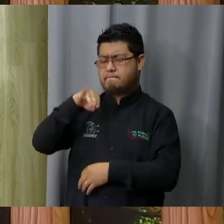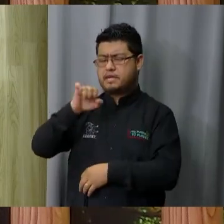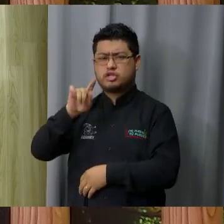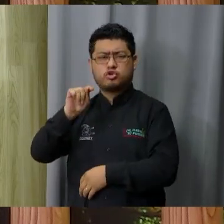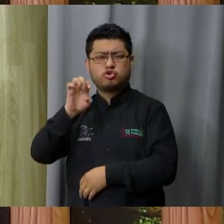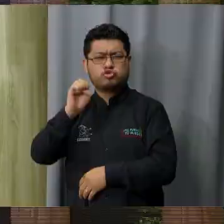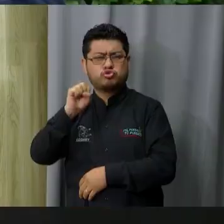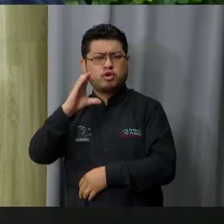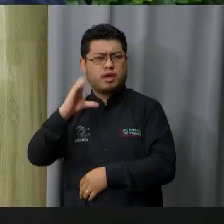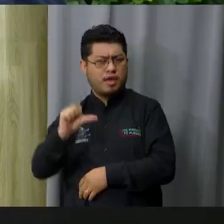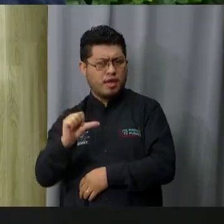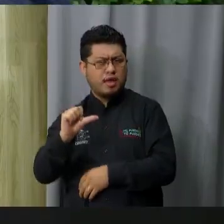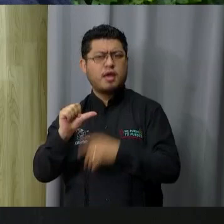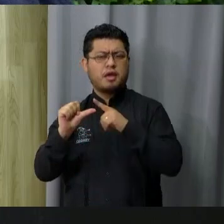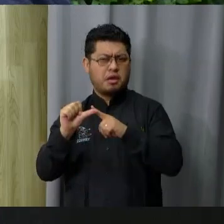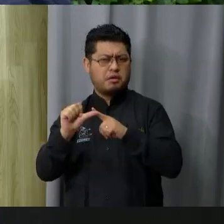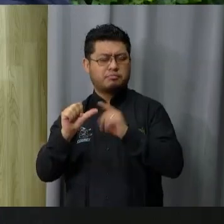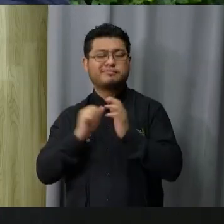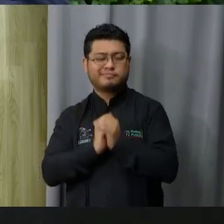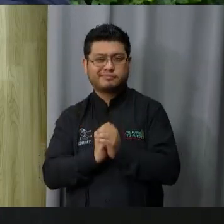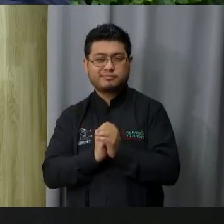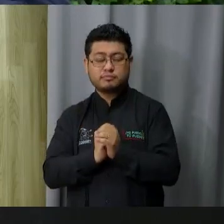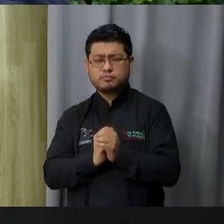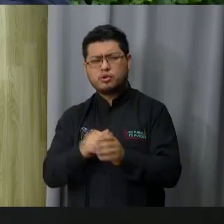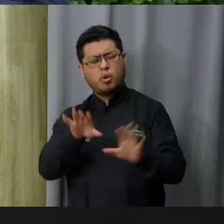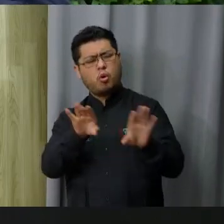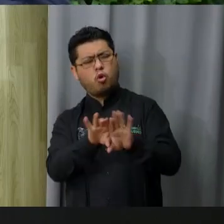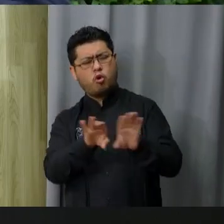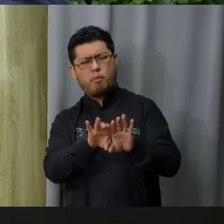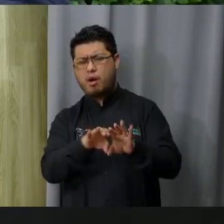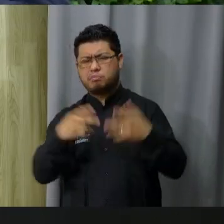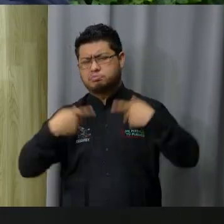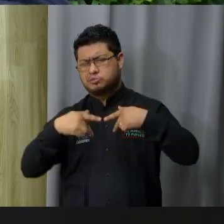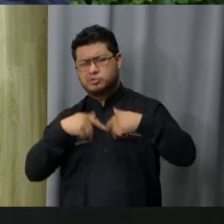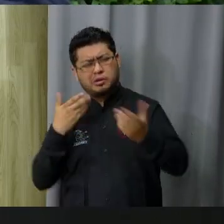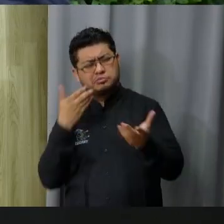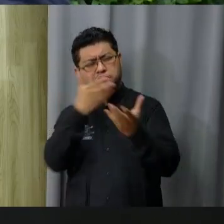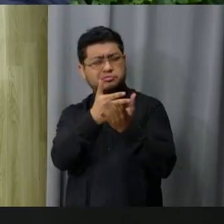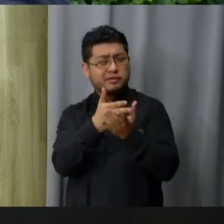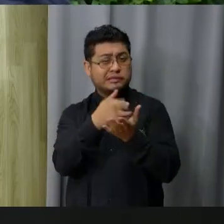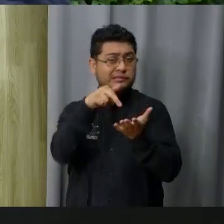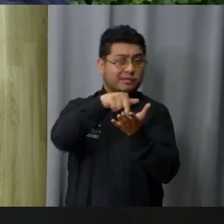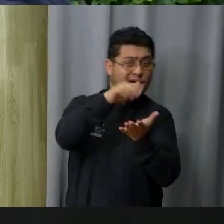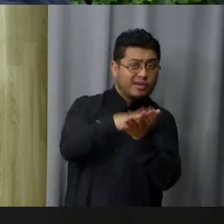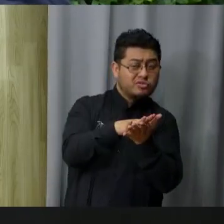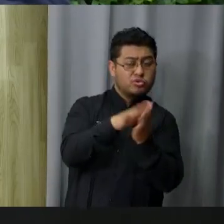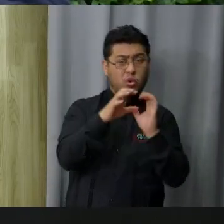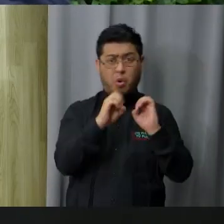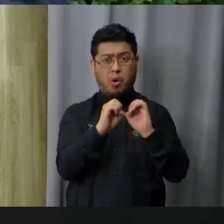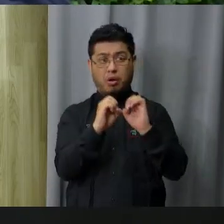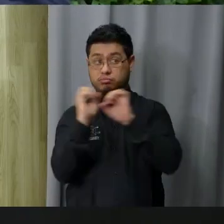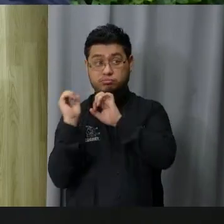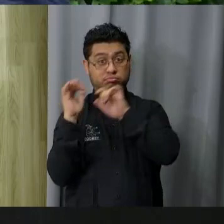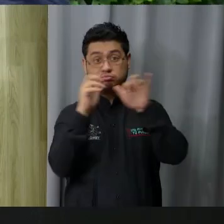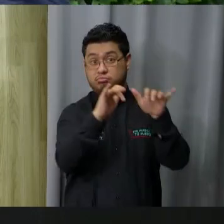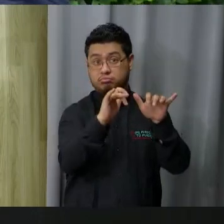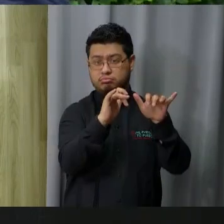¿Llega? No, es entrada libre, no se necesita hacer un registro, creo que hay suficiente